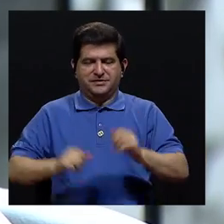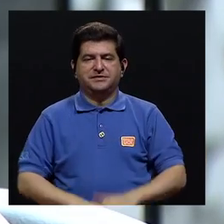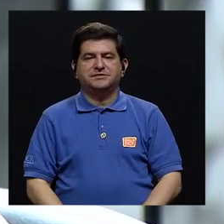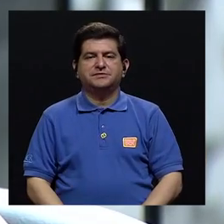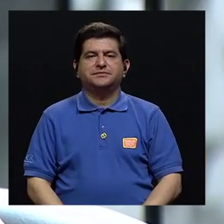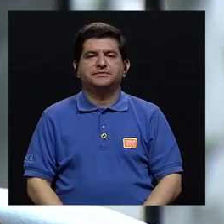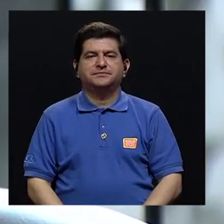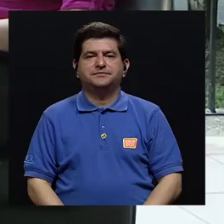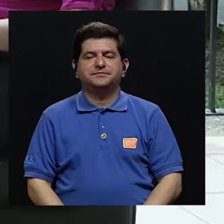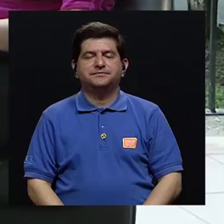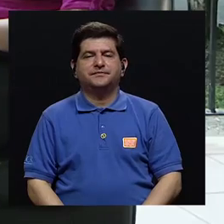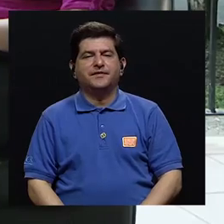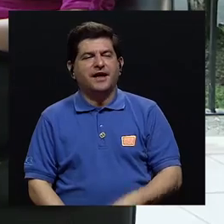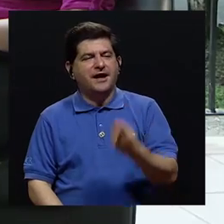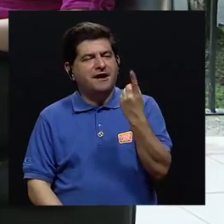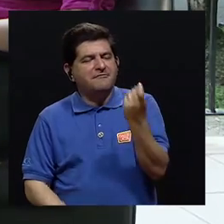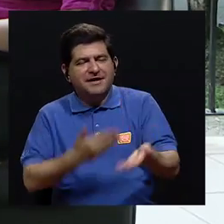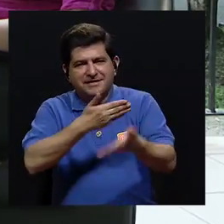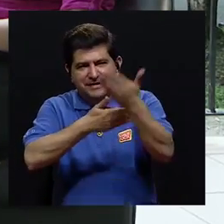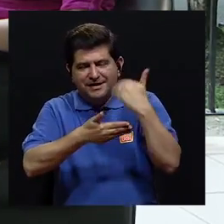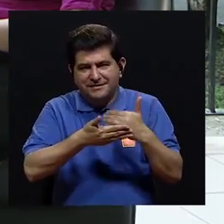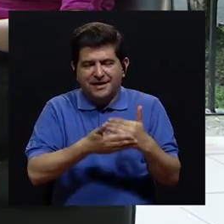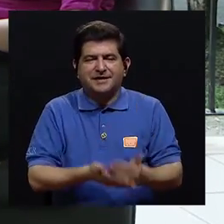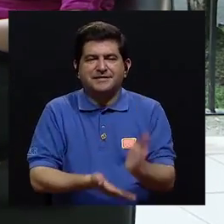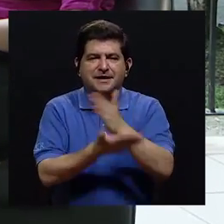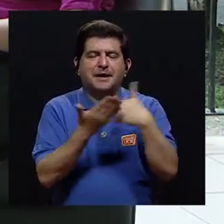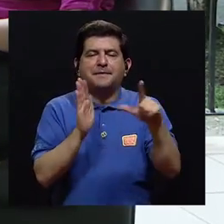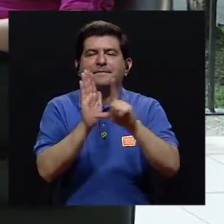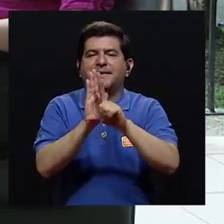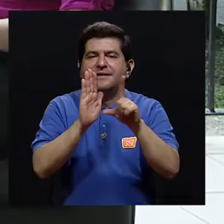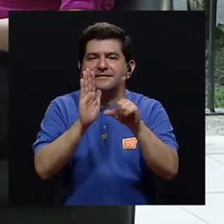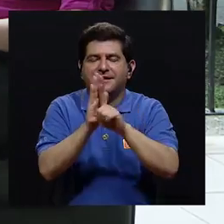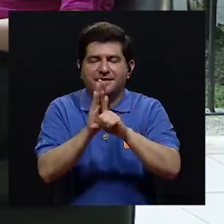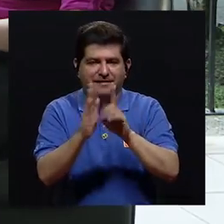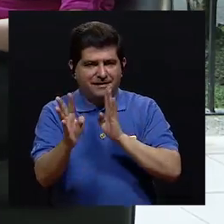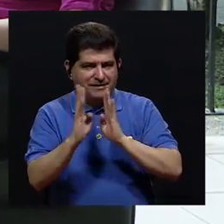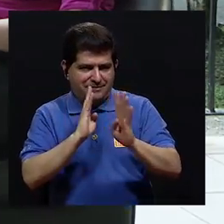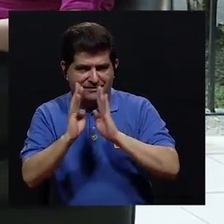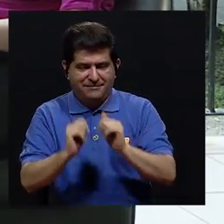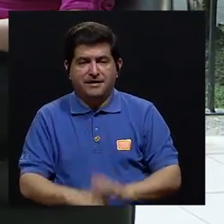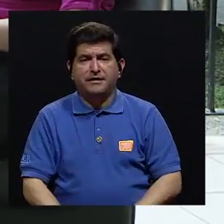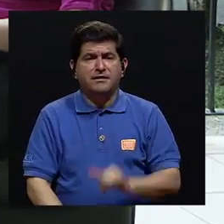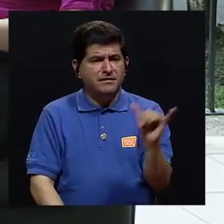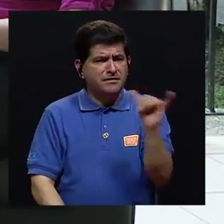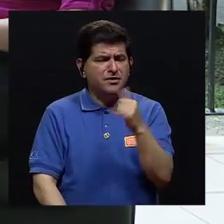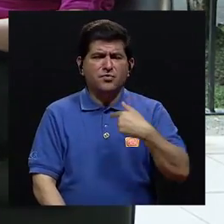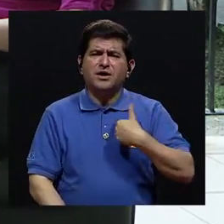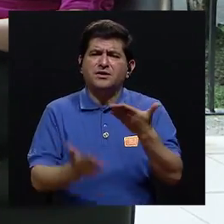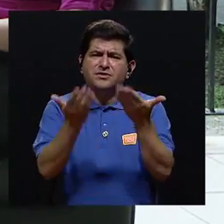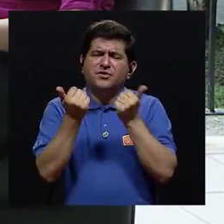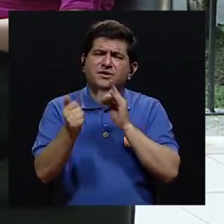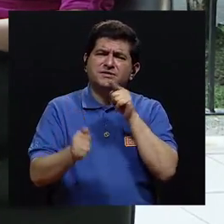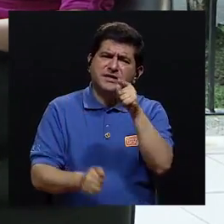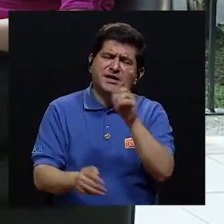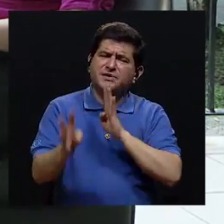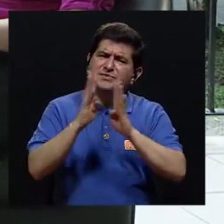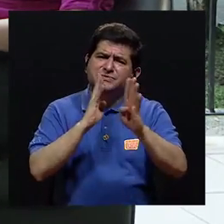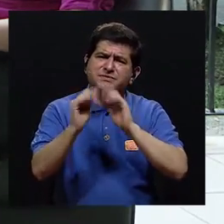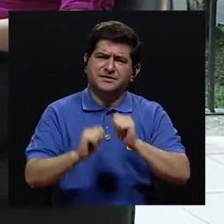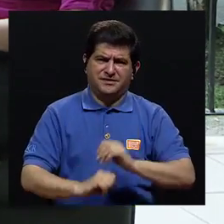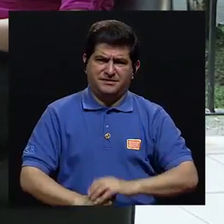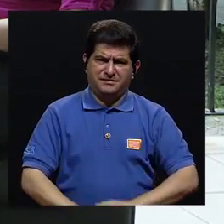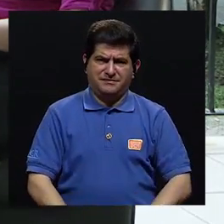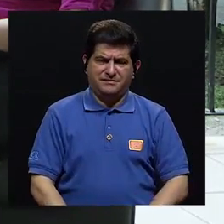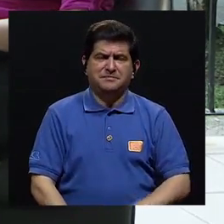comercio. Miriam, se nos quedaba del bloque anterior la parte legal de la que hablamos y también quisiera que me conversaras un